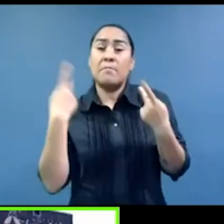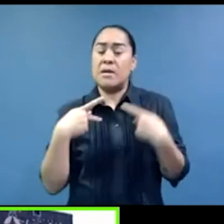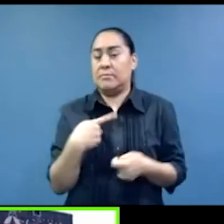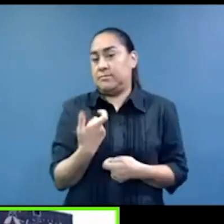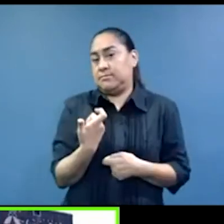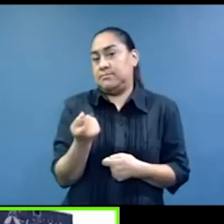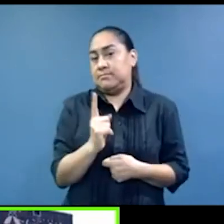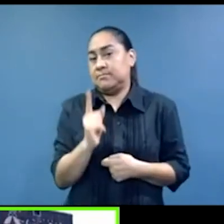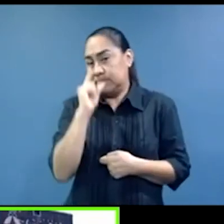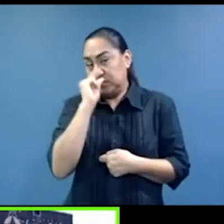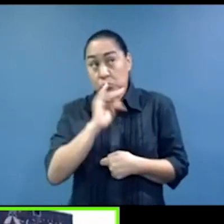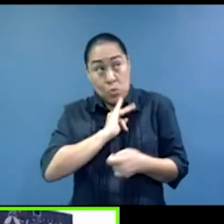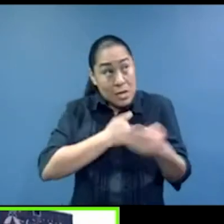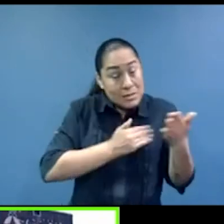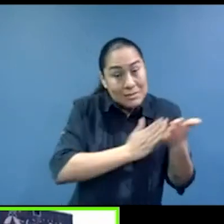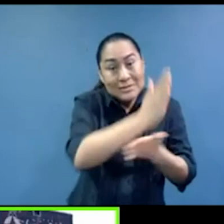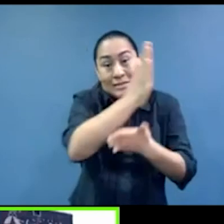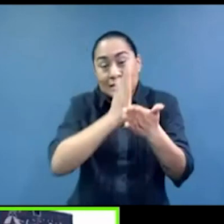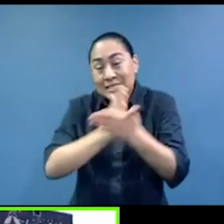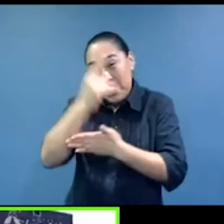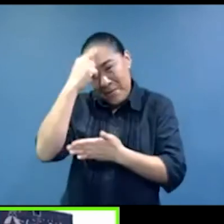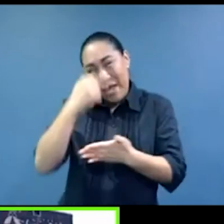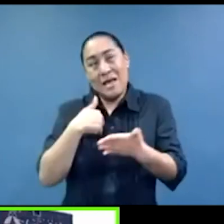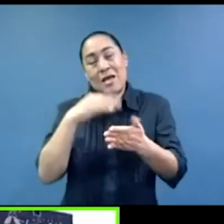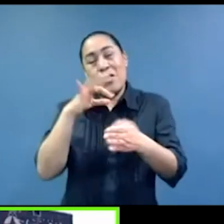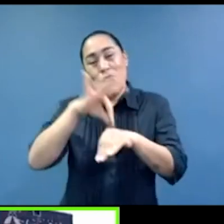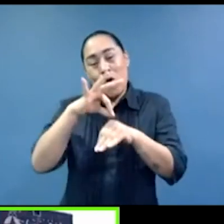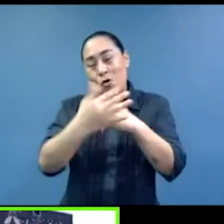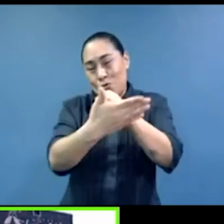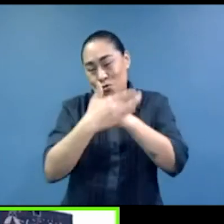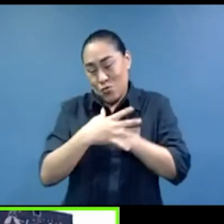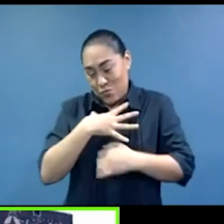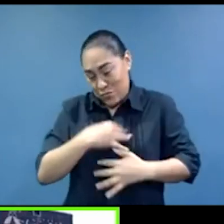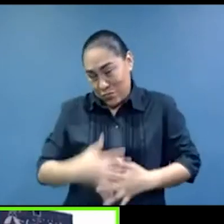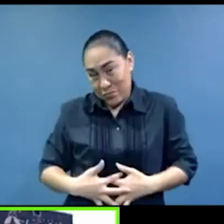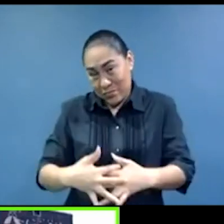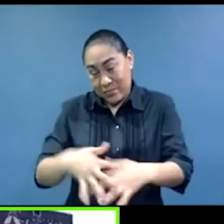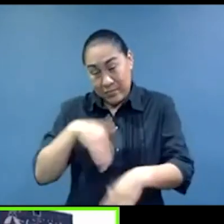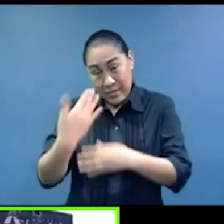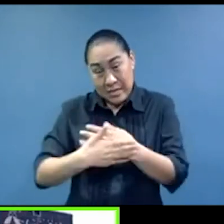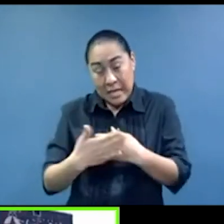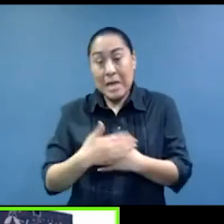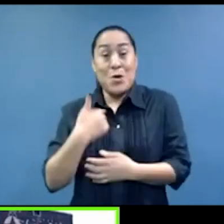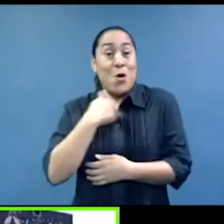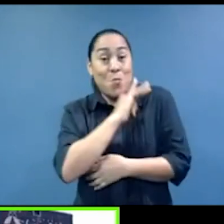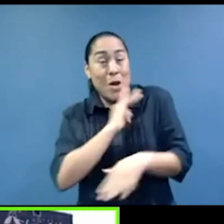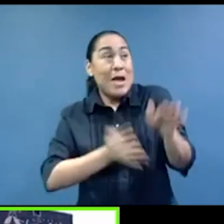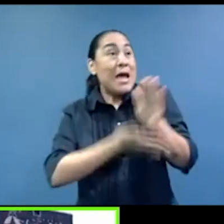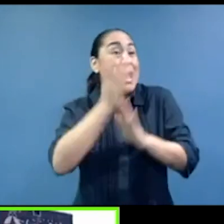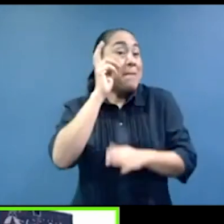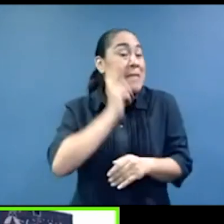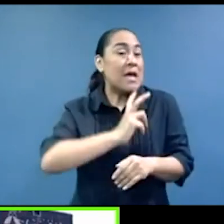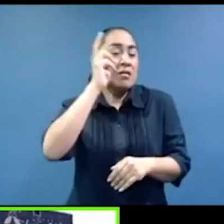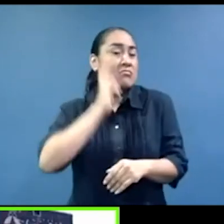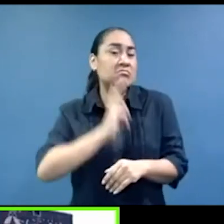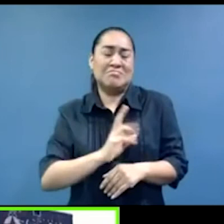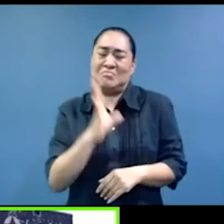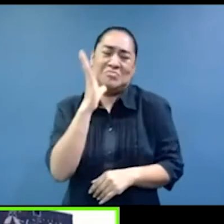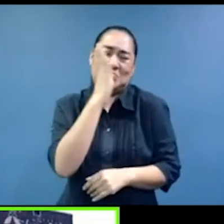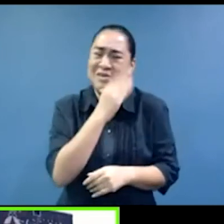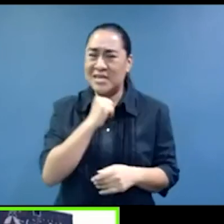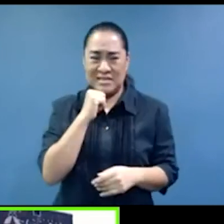las personas van a tener los recursos para viajar, para hacer todo lo que